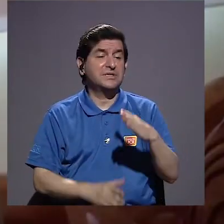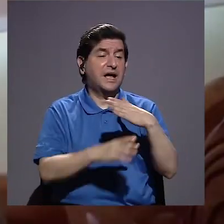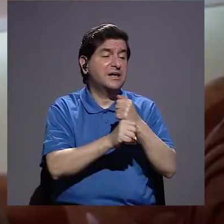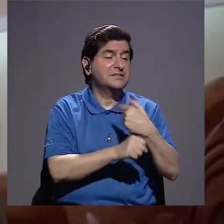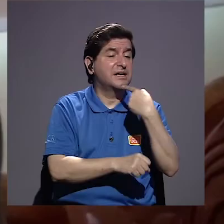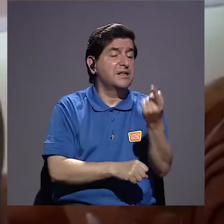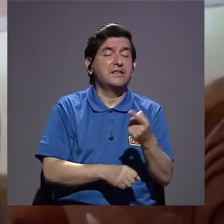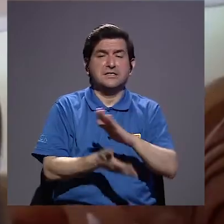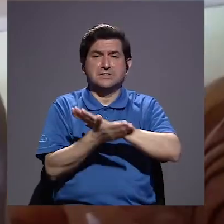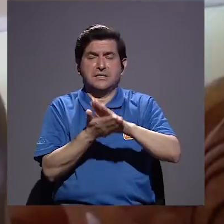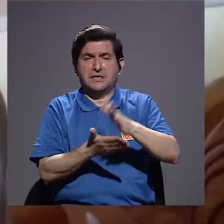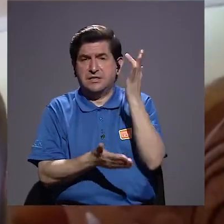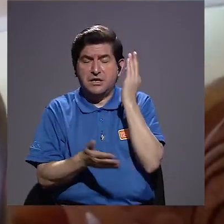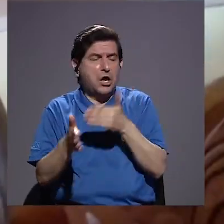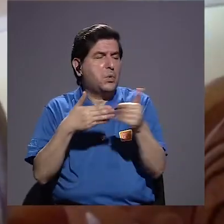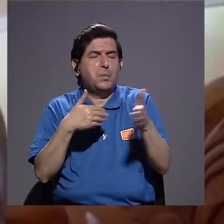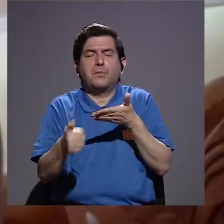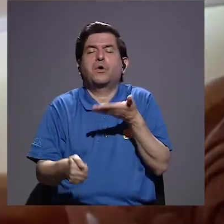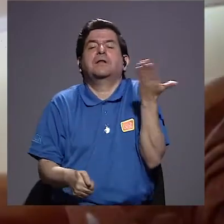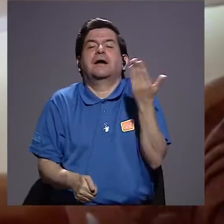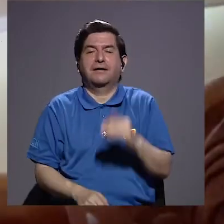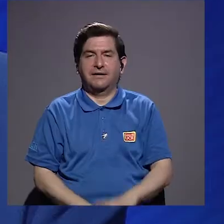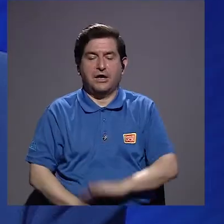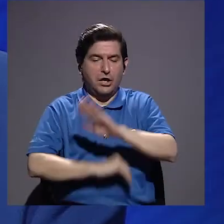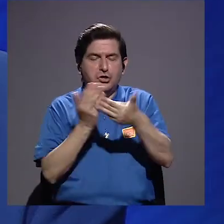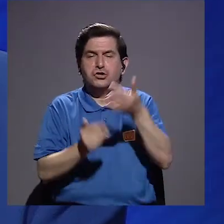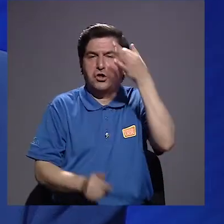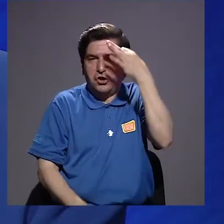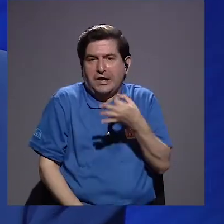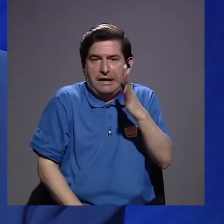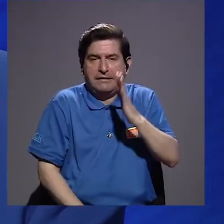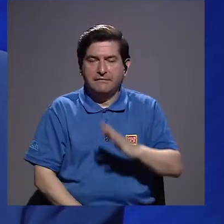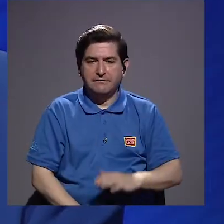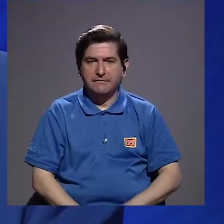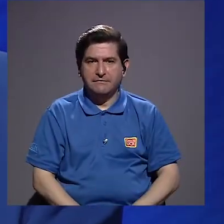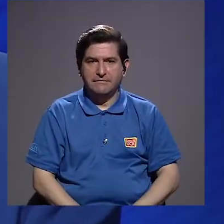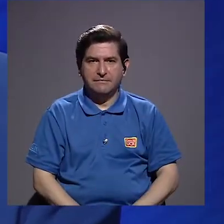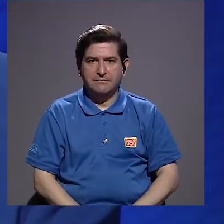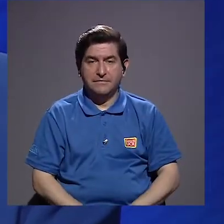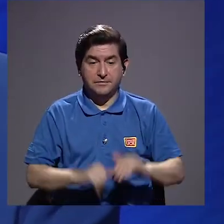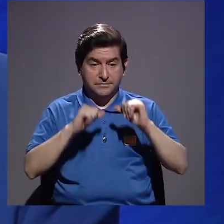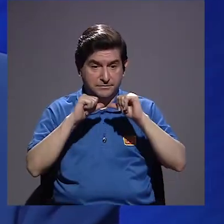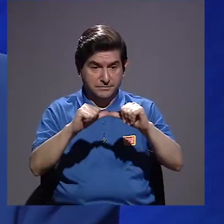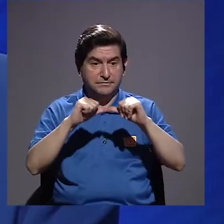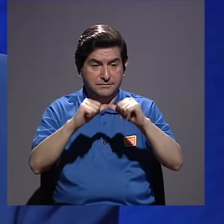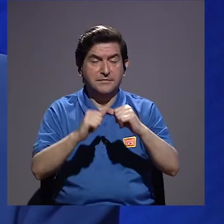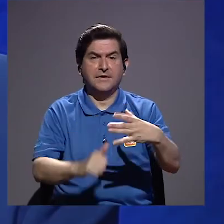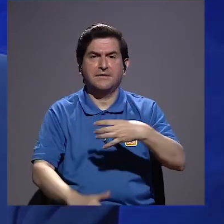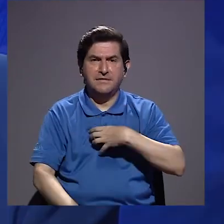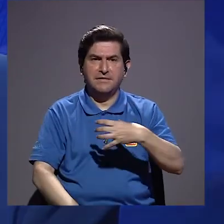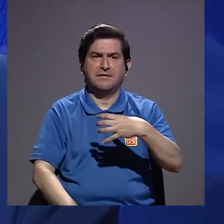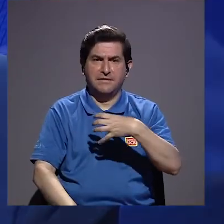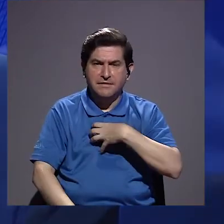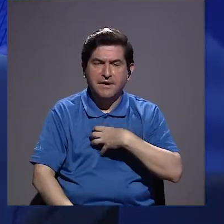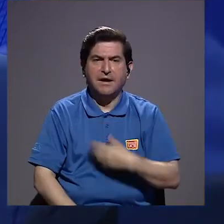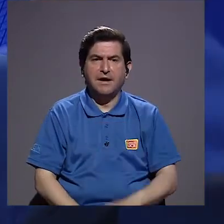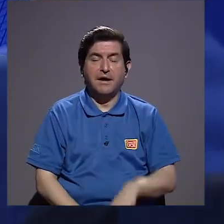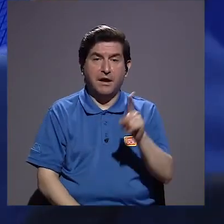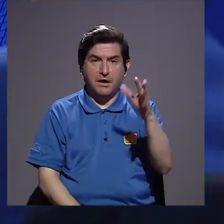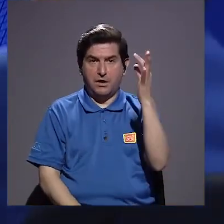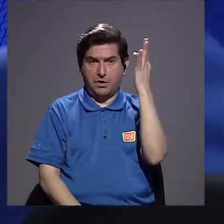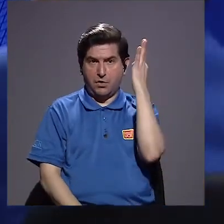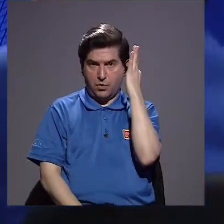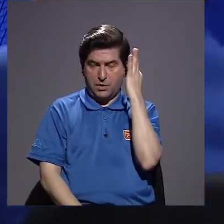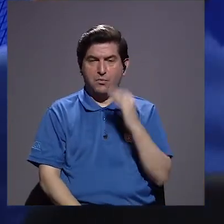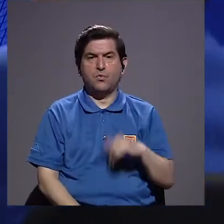y dicen de la dignidad de una mujer lo que se les ocurre. Tanto que constantemente se está reclamando la presencia de